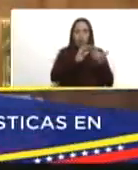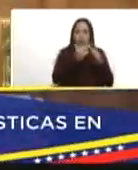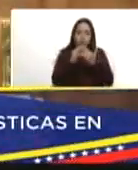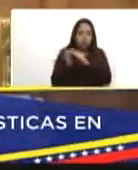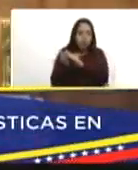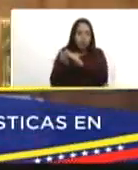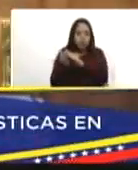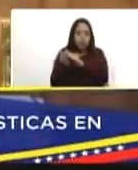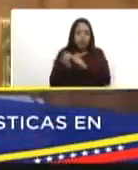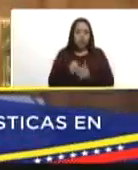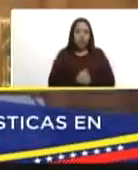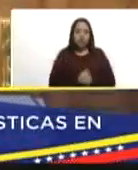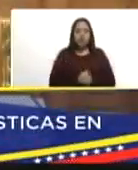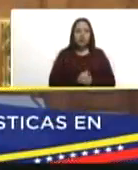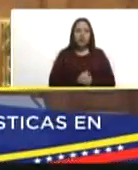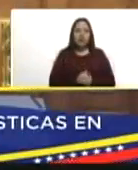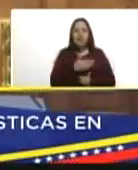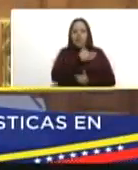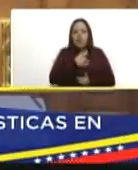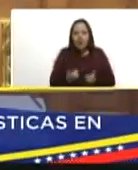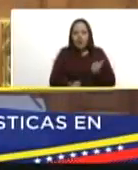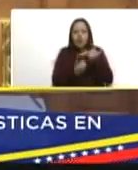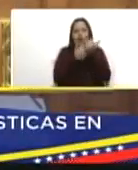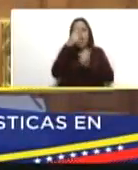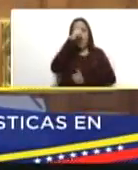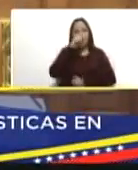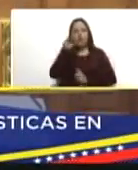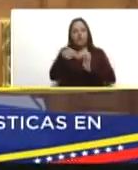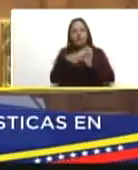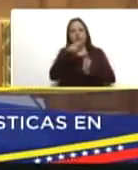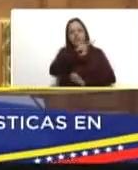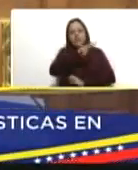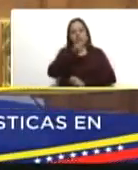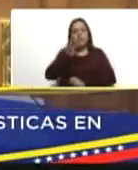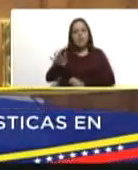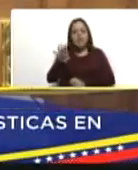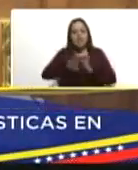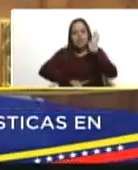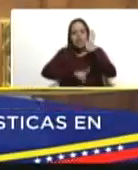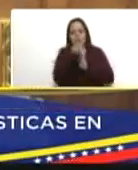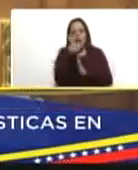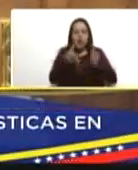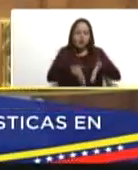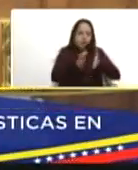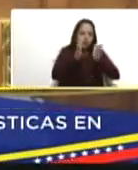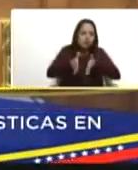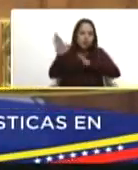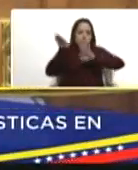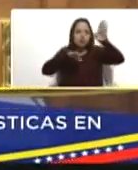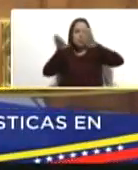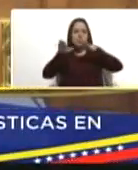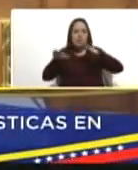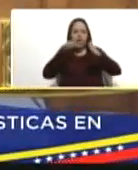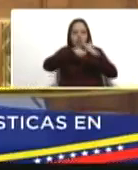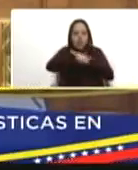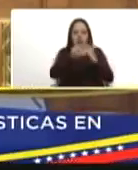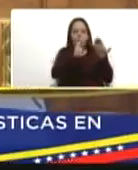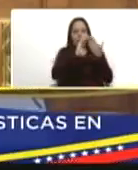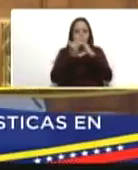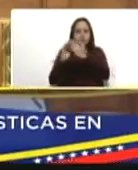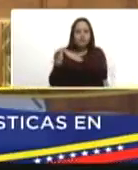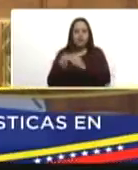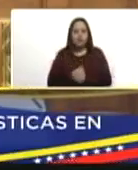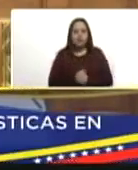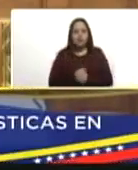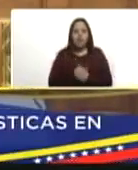turismo comunal quiero apostar el año 2024 al desarrollo de las rutas turísticas comunales de